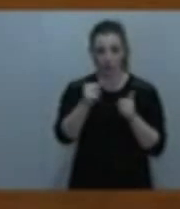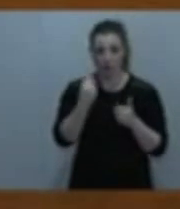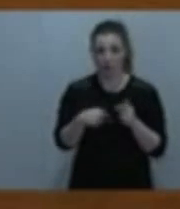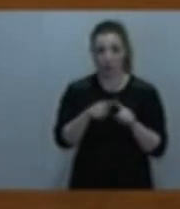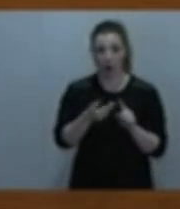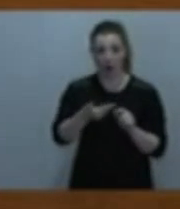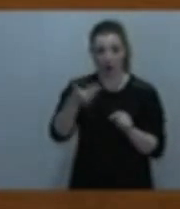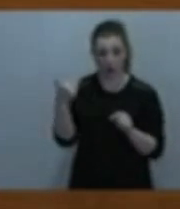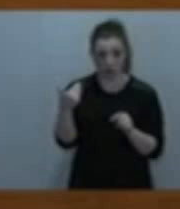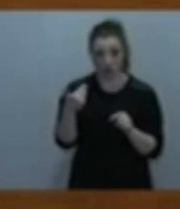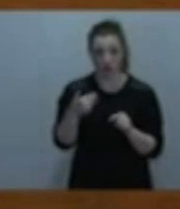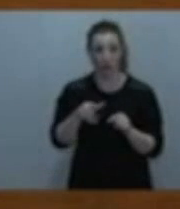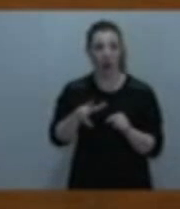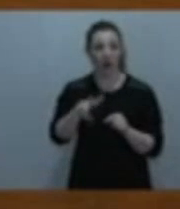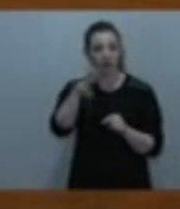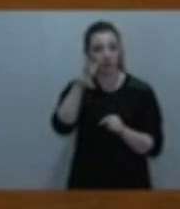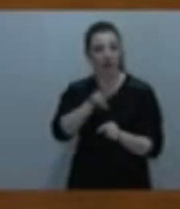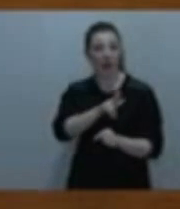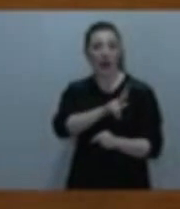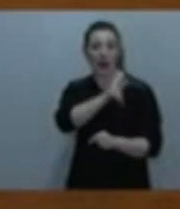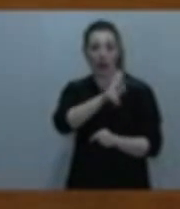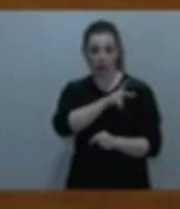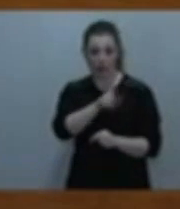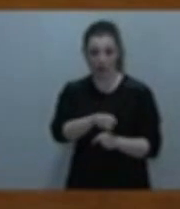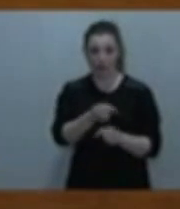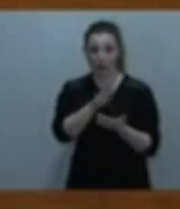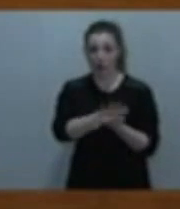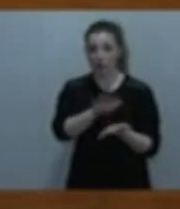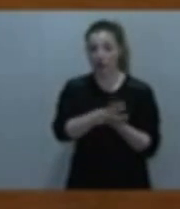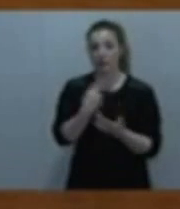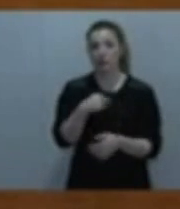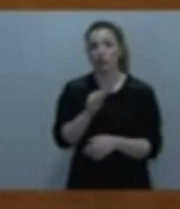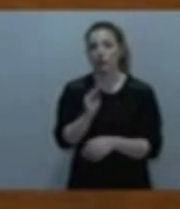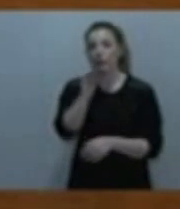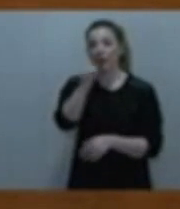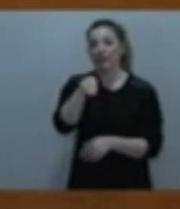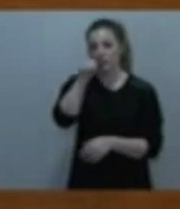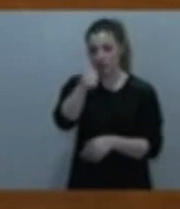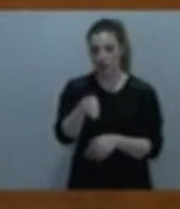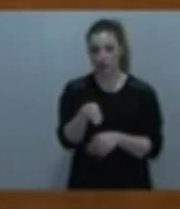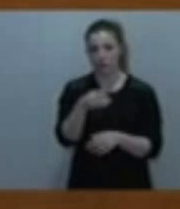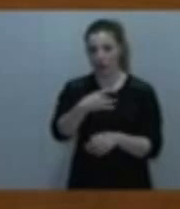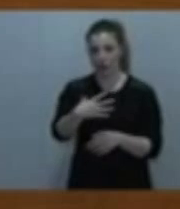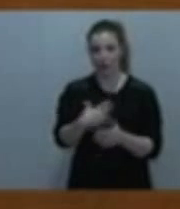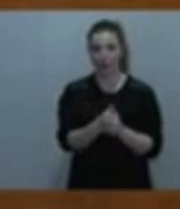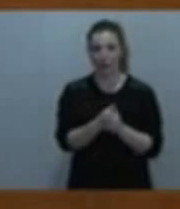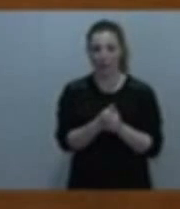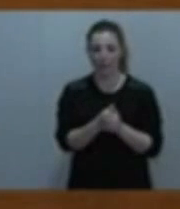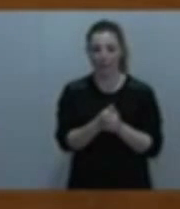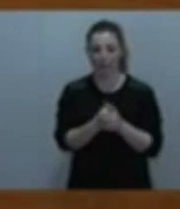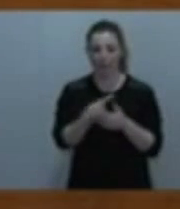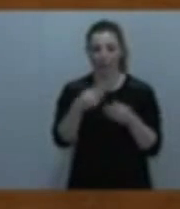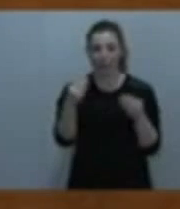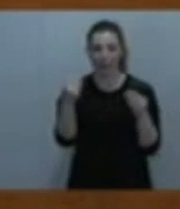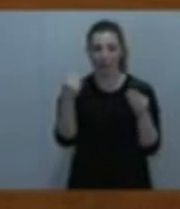anteriores, la elegancia y la armonía es patrimonio de los cisnes. De manera un tanto chocante, al